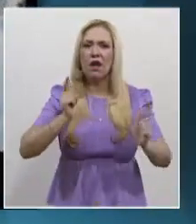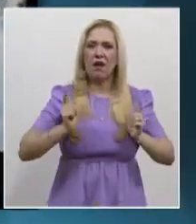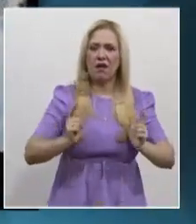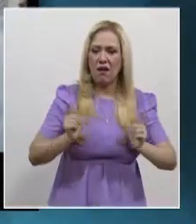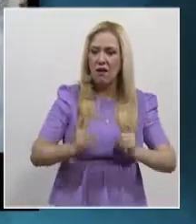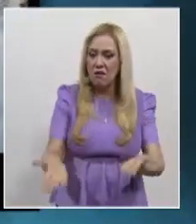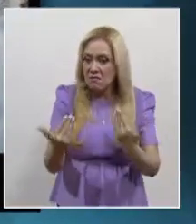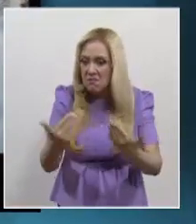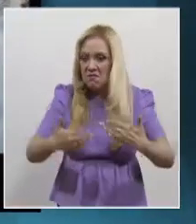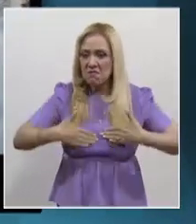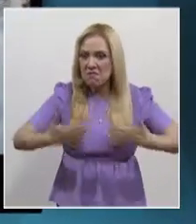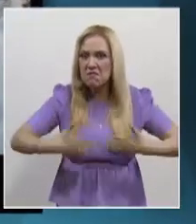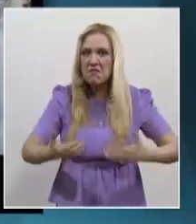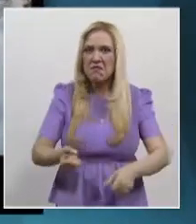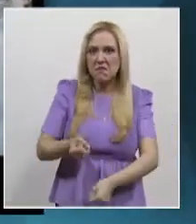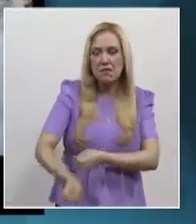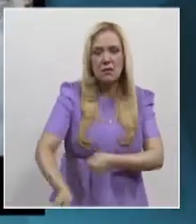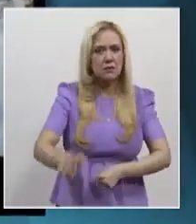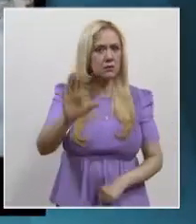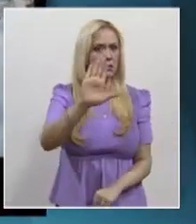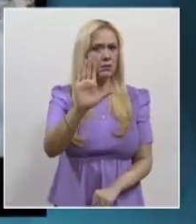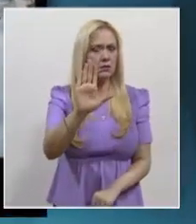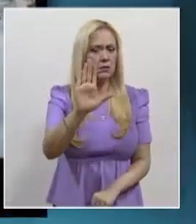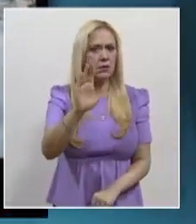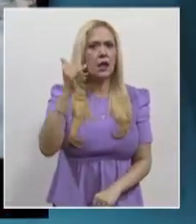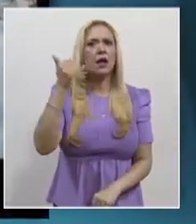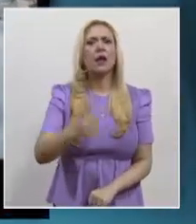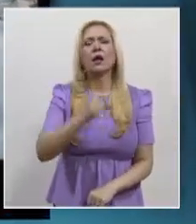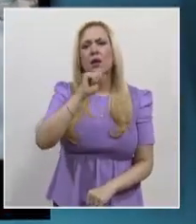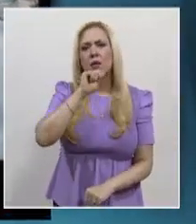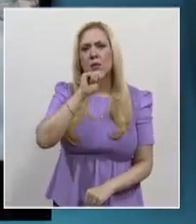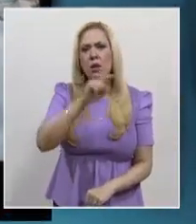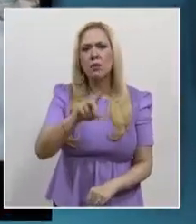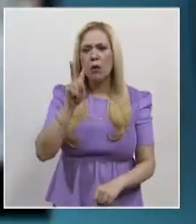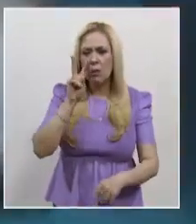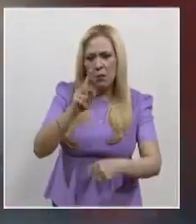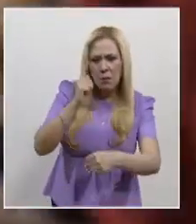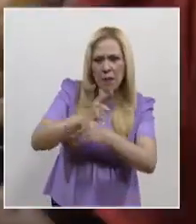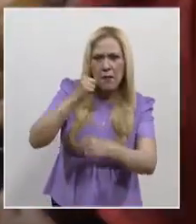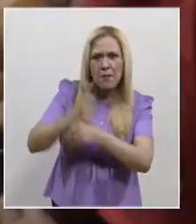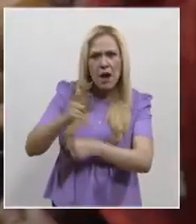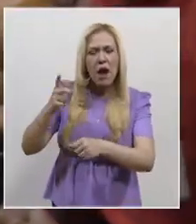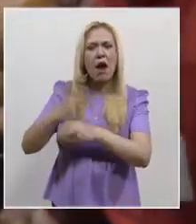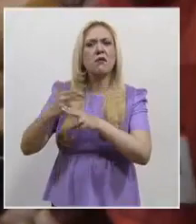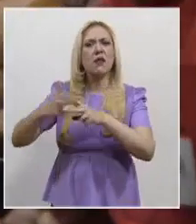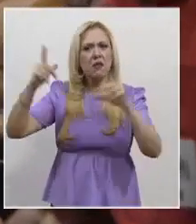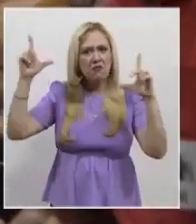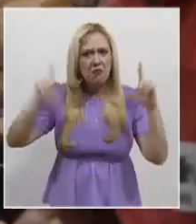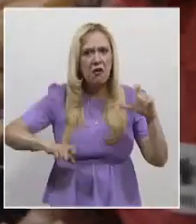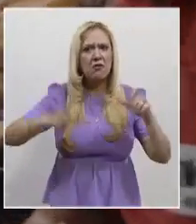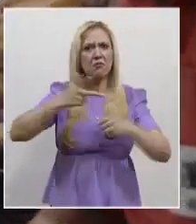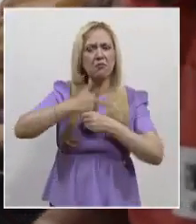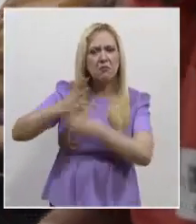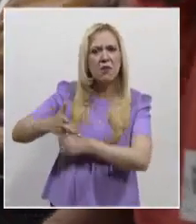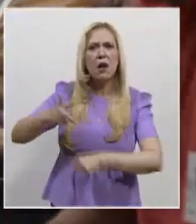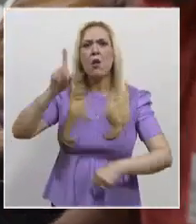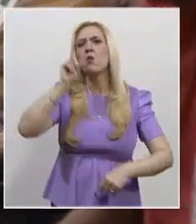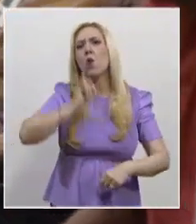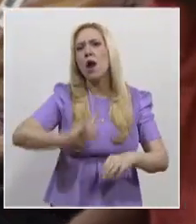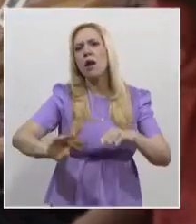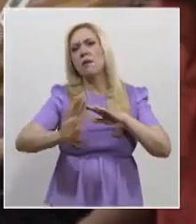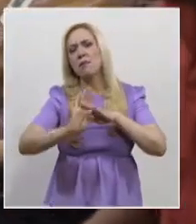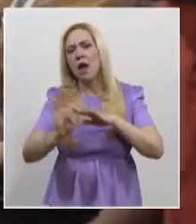se abordaron temas como la permanencia de casos de tortura y su documentación, incluyendo a grupos como mujeres,